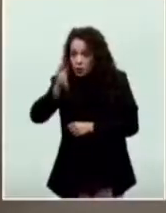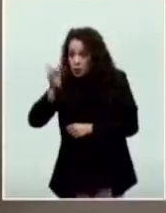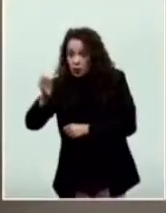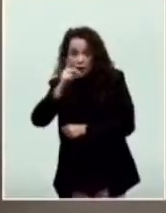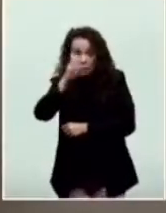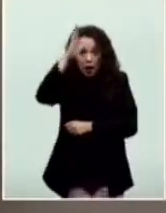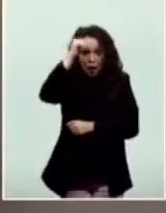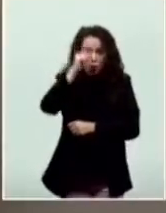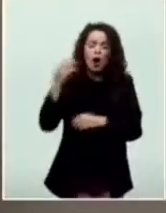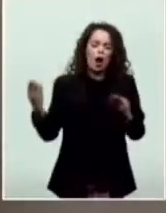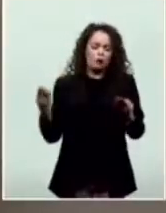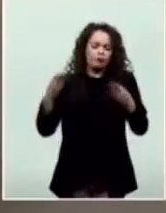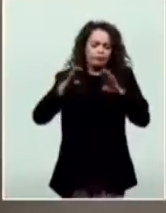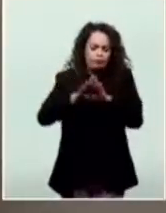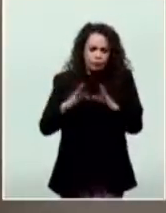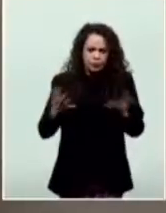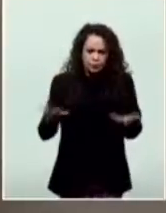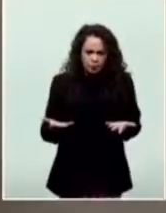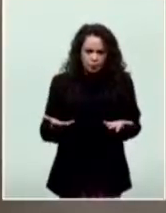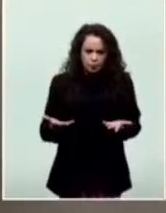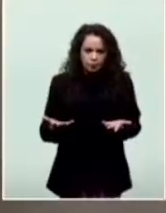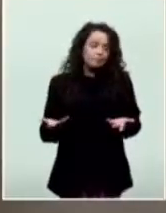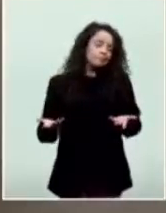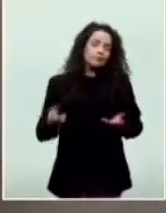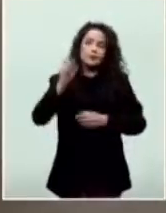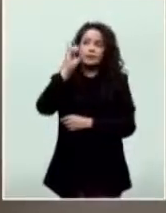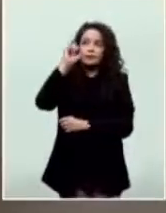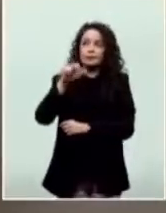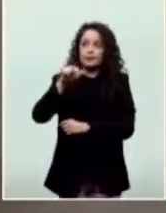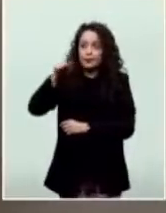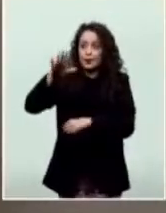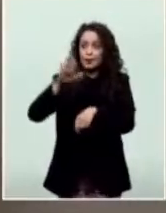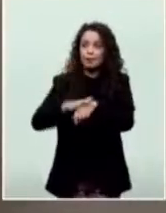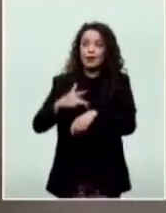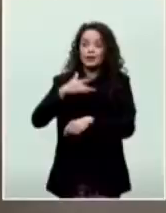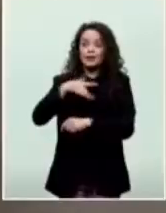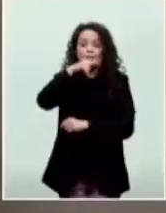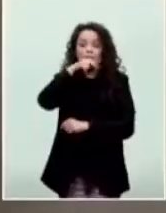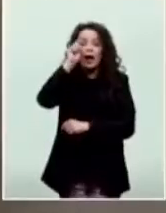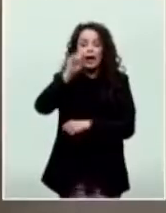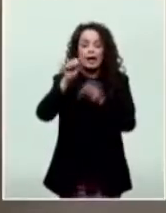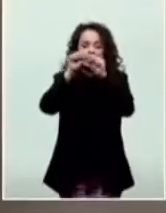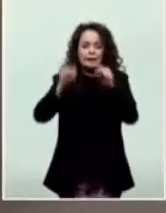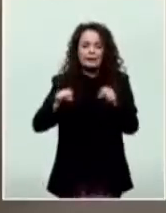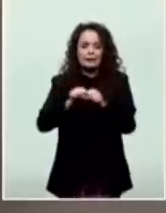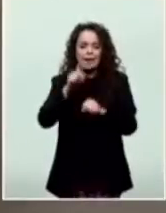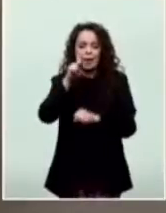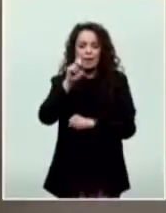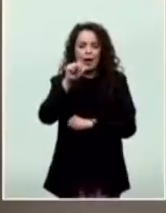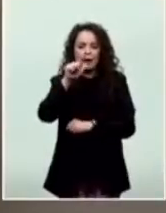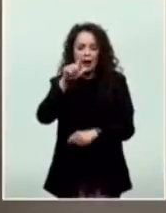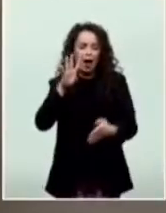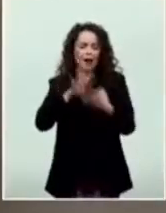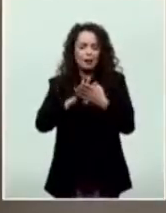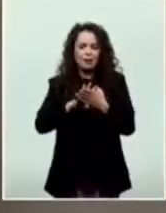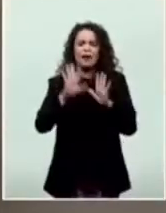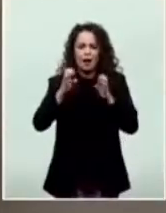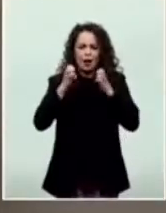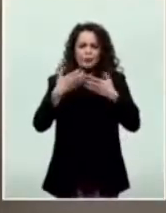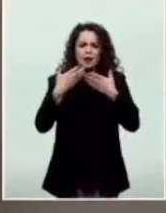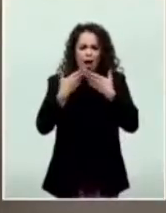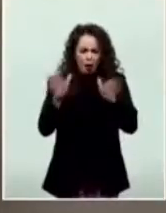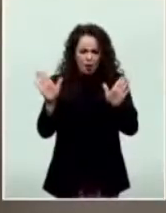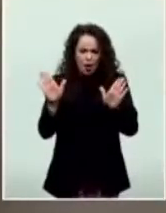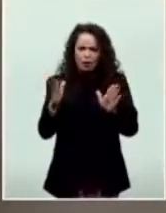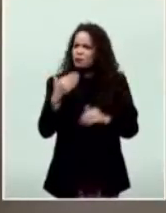posible, lo haremos. Lo que más le preocupaba a Diana, que eran las del sistema penal, ya están abiertas. Creo que está